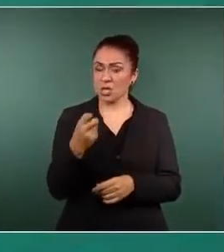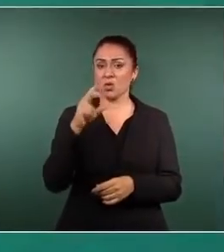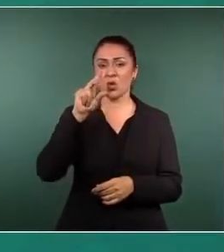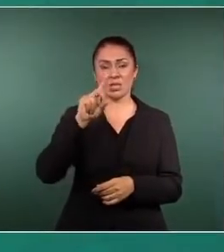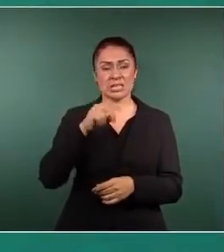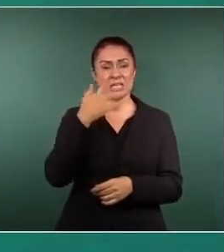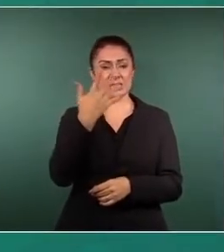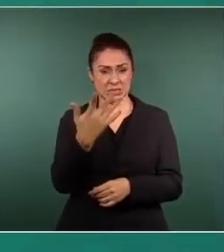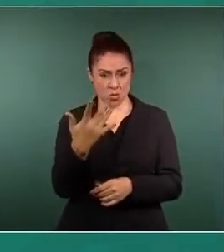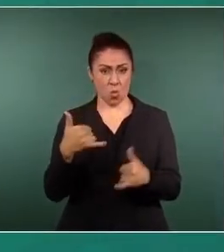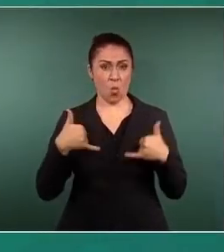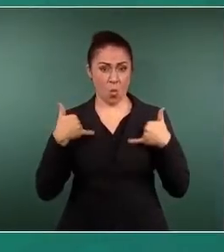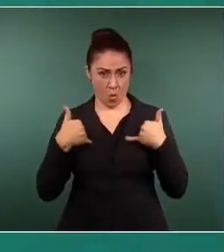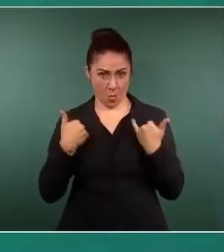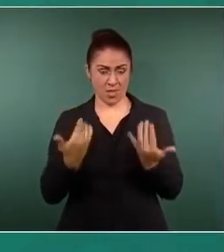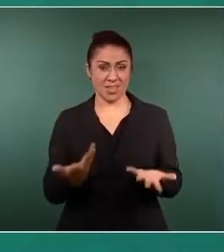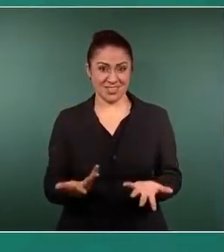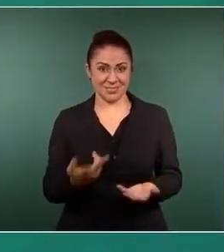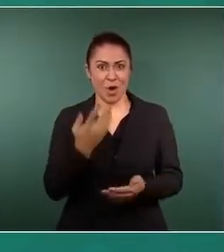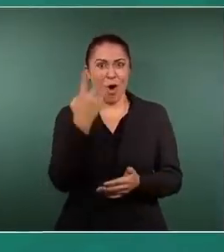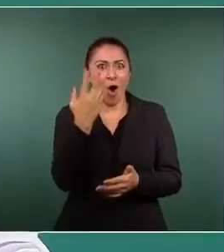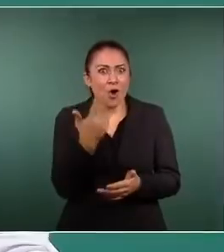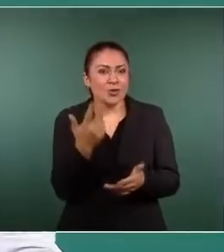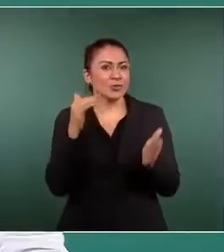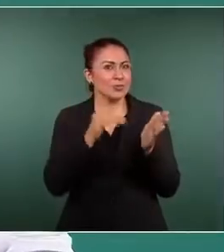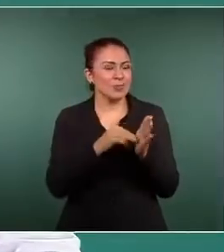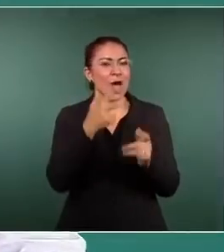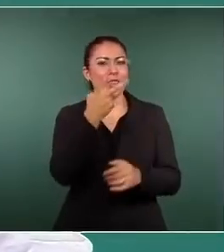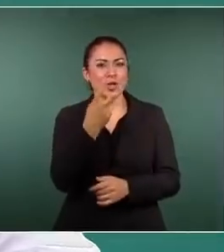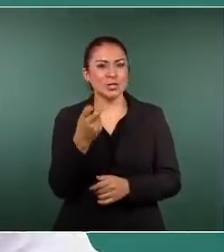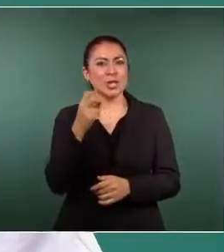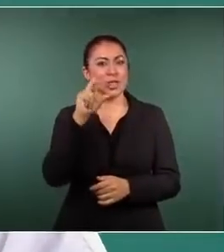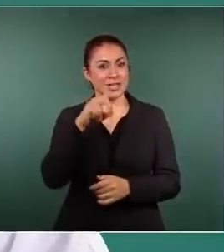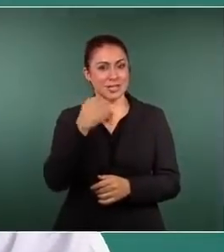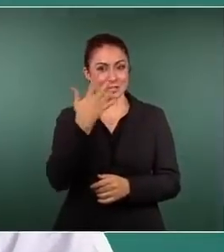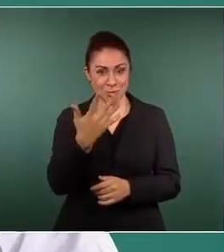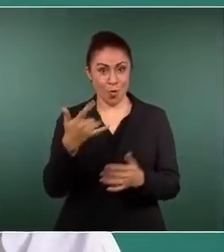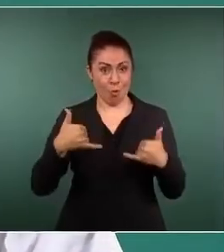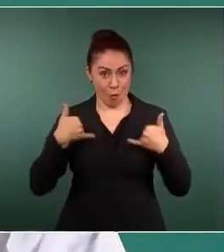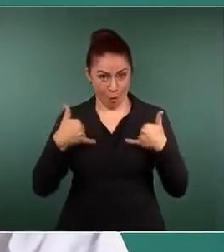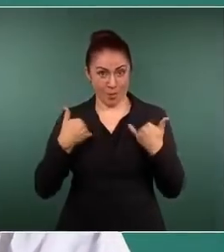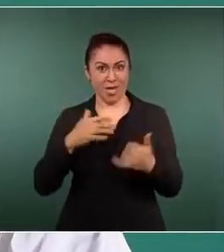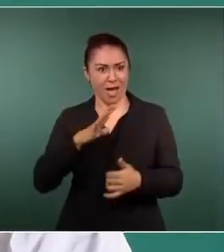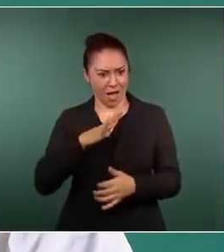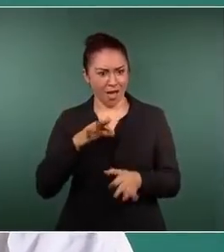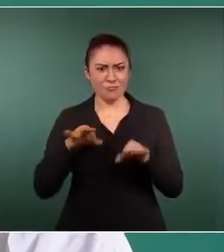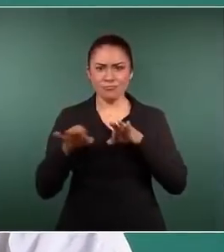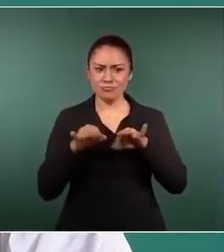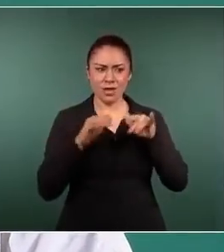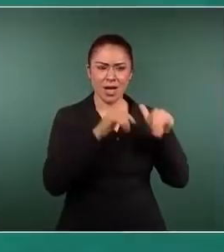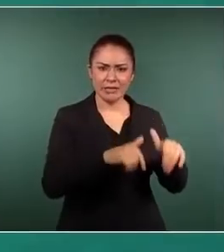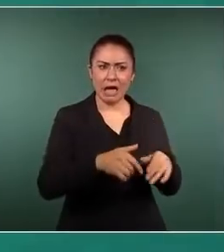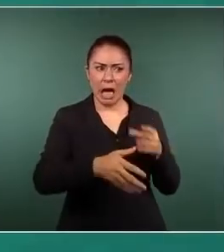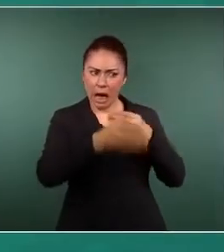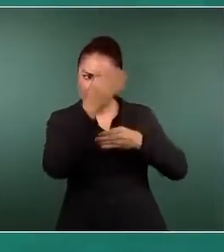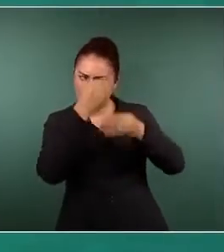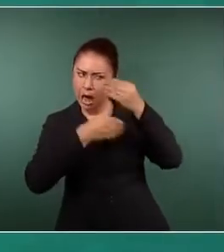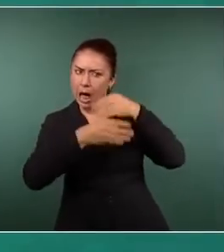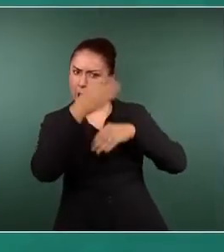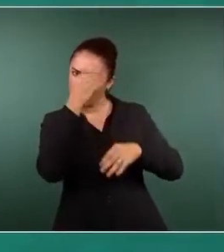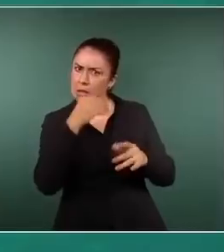8235 jóvenes 8235 jóvenes trabajan como aprendices